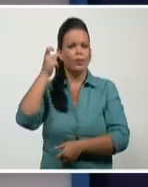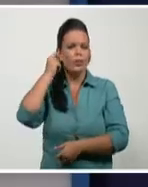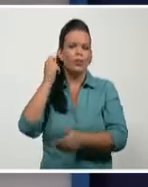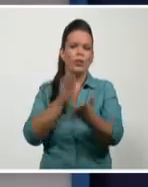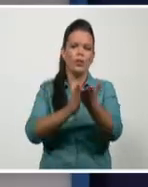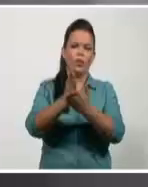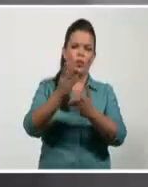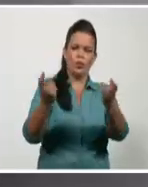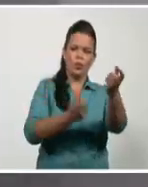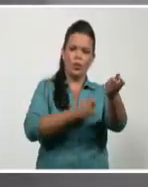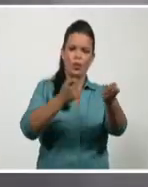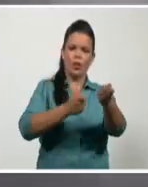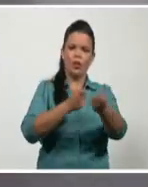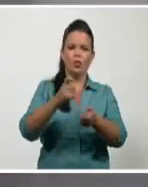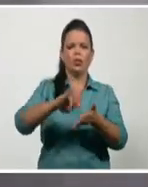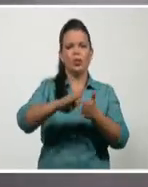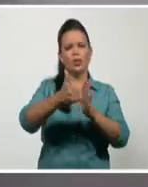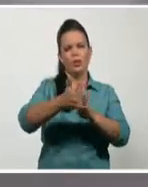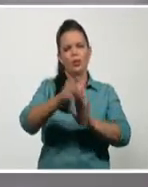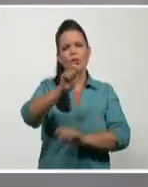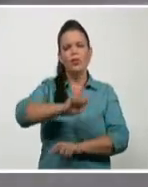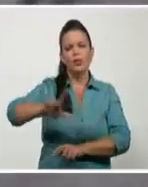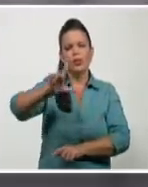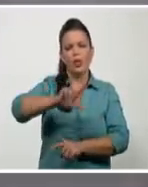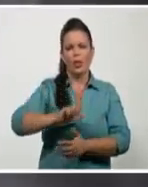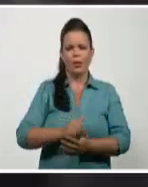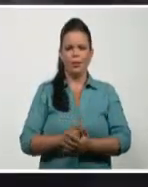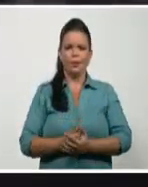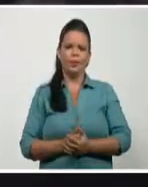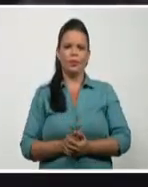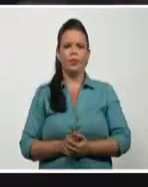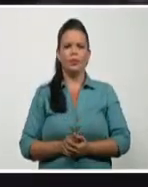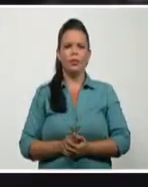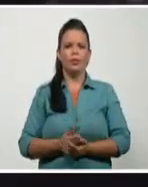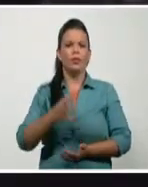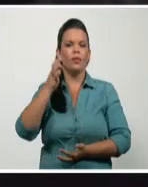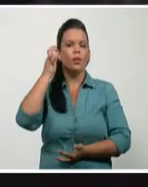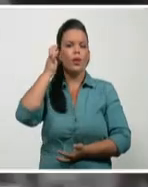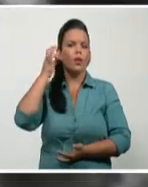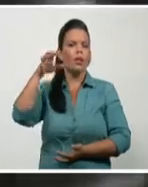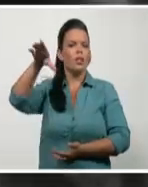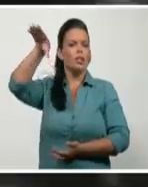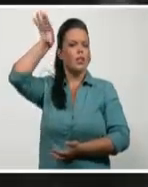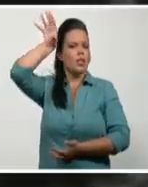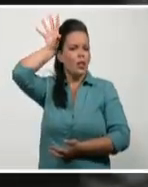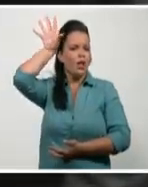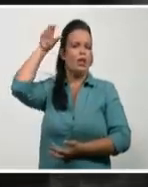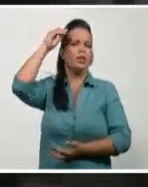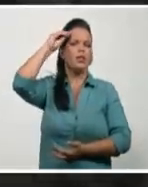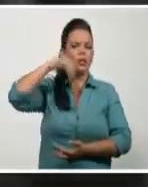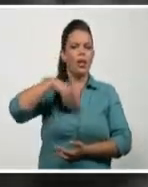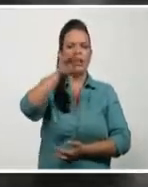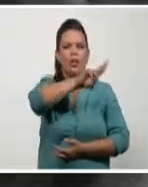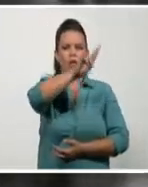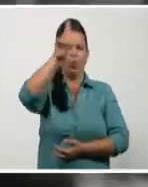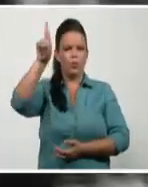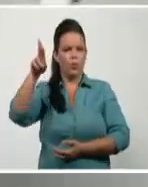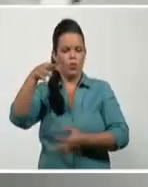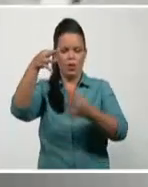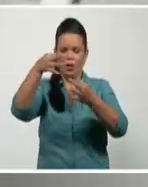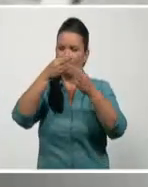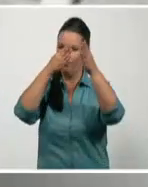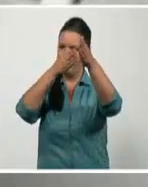conflicto social. A Celia se le conoce como una guerrillera intachable, siempre en primera fila para la acción